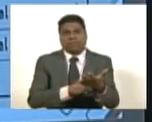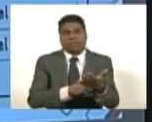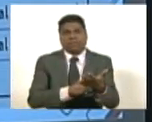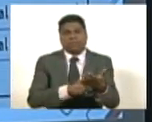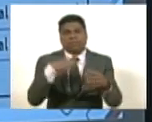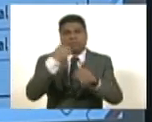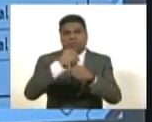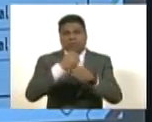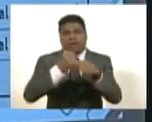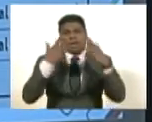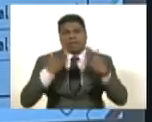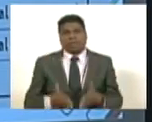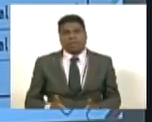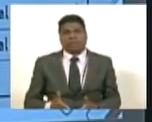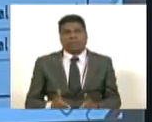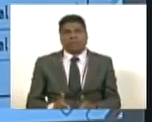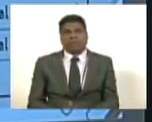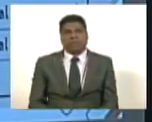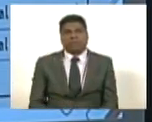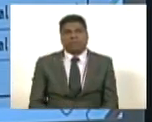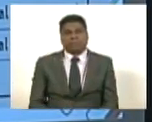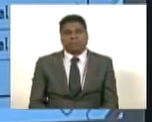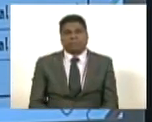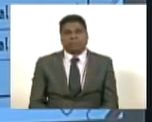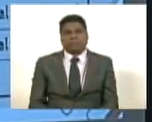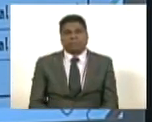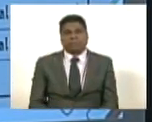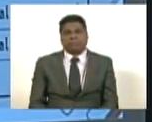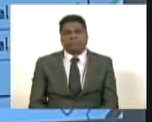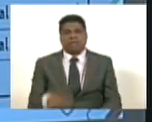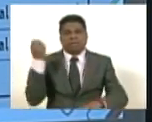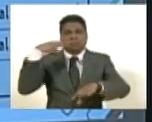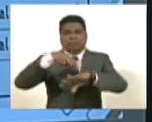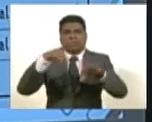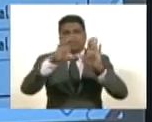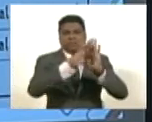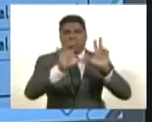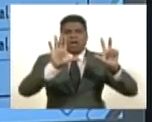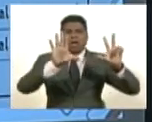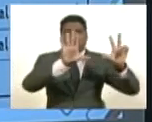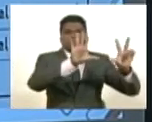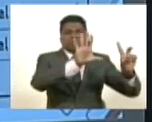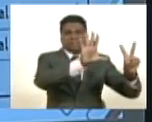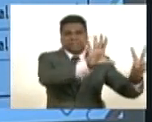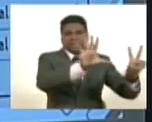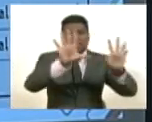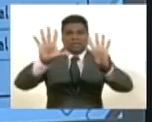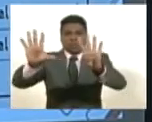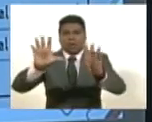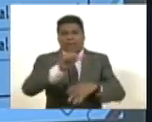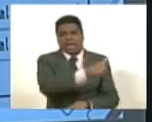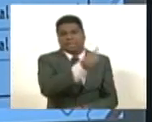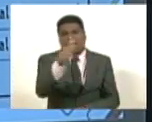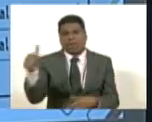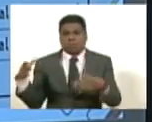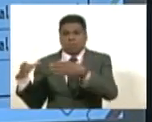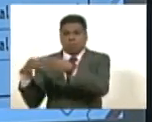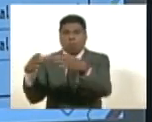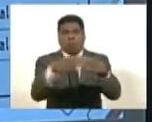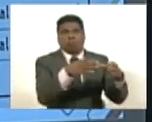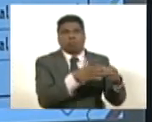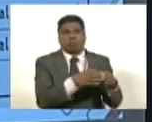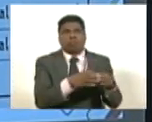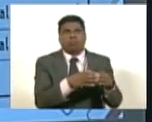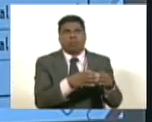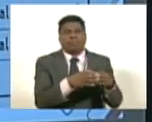El total de estos trabajadores que serán que configurarán la Asamblea Nacional son 79. Para cada uno de los subsectores, la